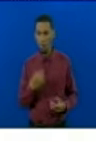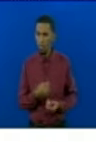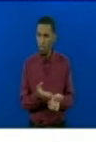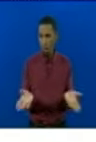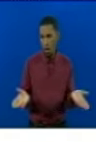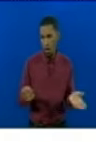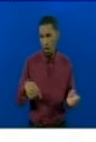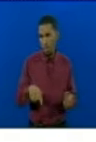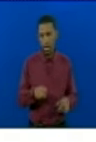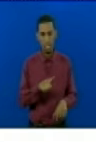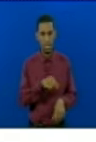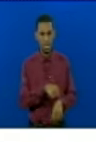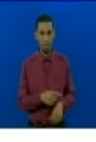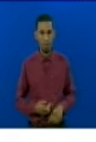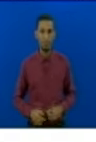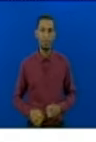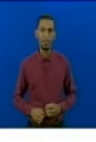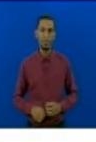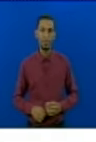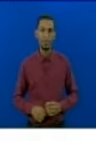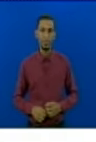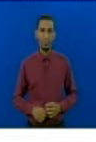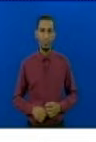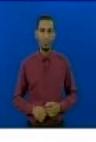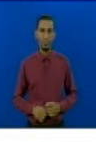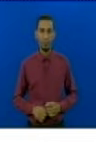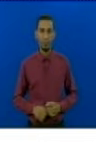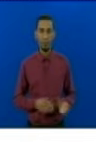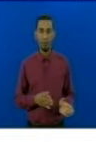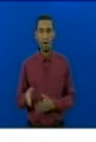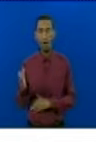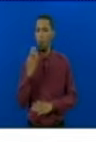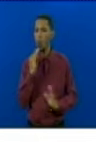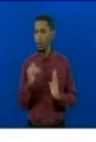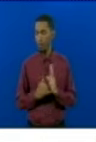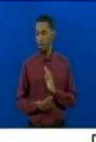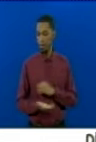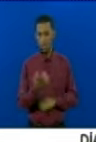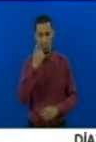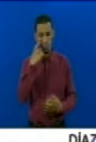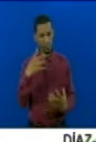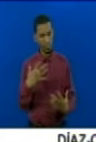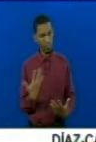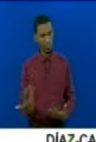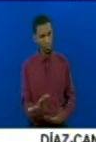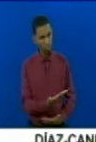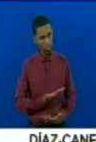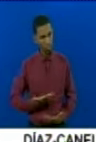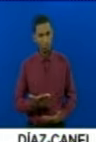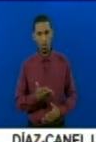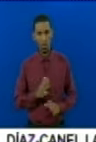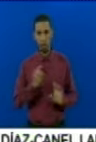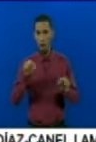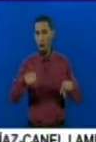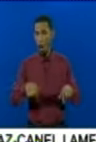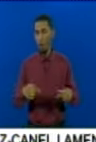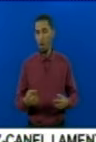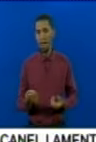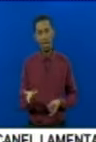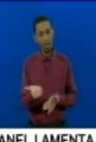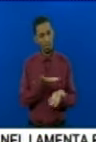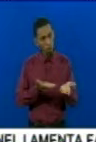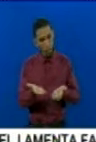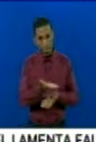periodo. Bueno, reiterarles buenas tardes. Y es importante para nosotros este mecanismo de diálogo